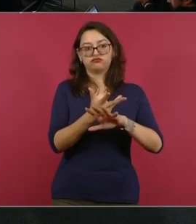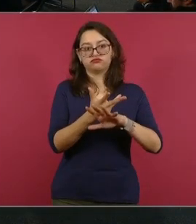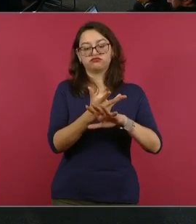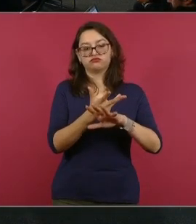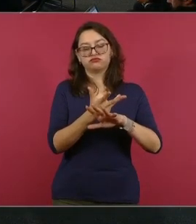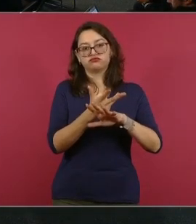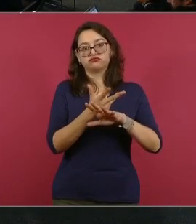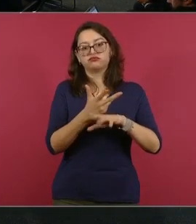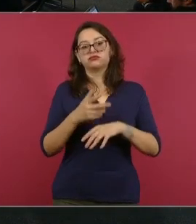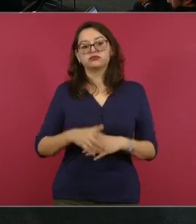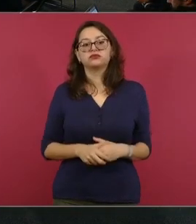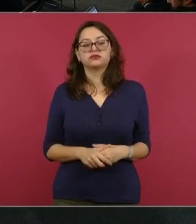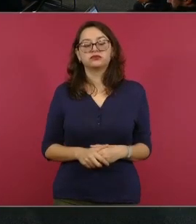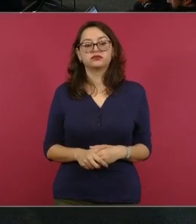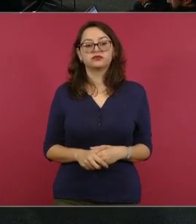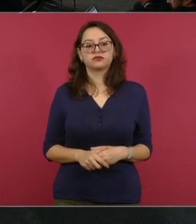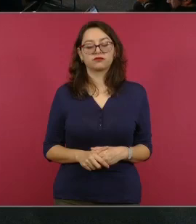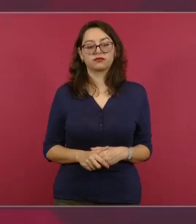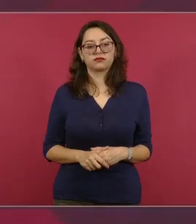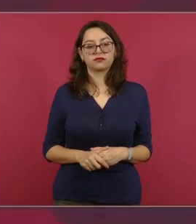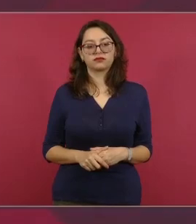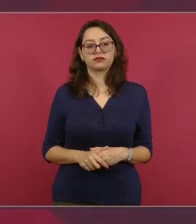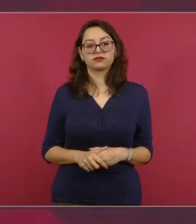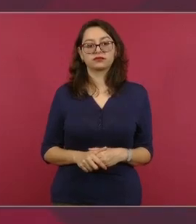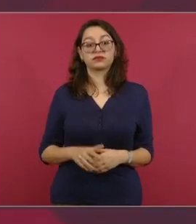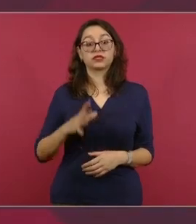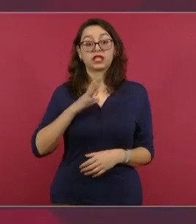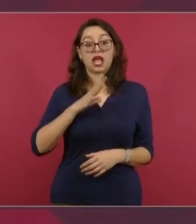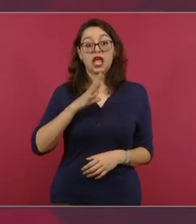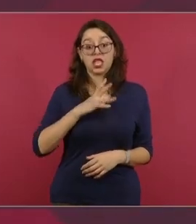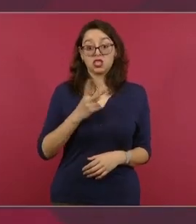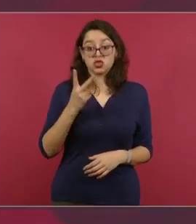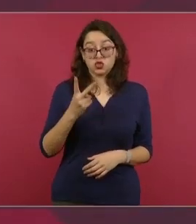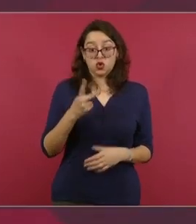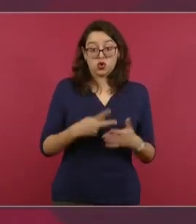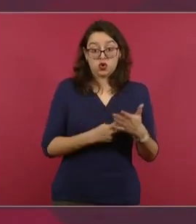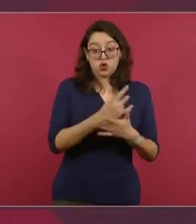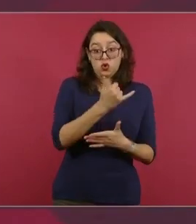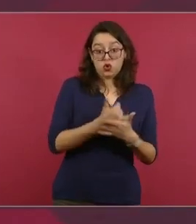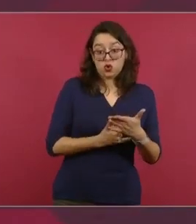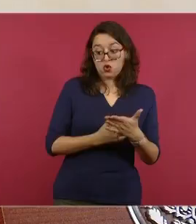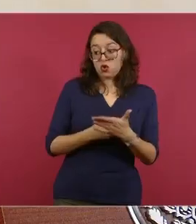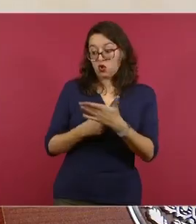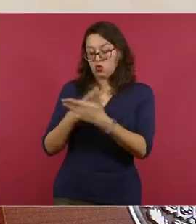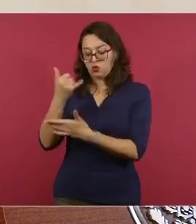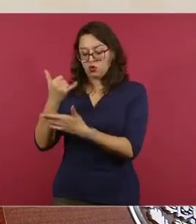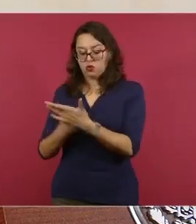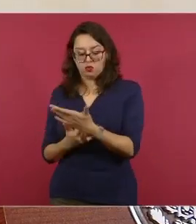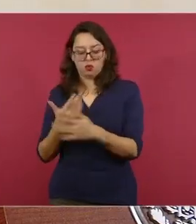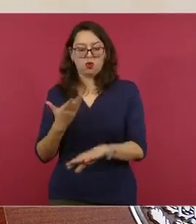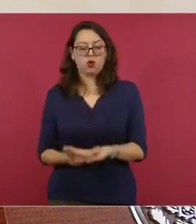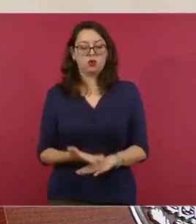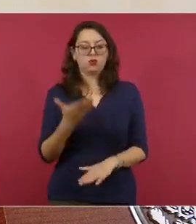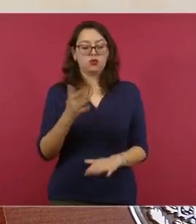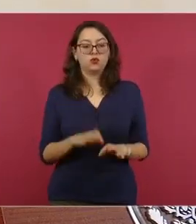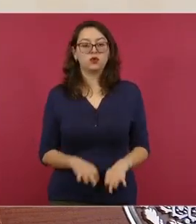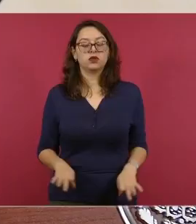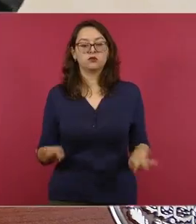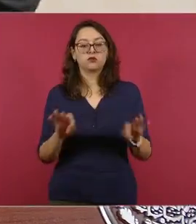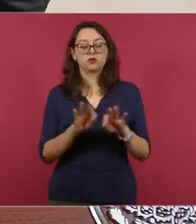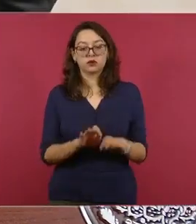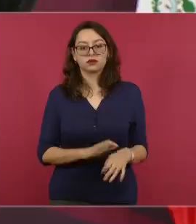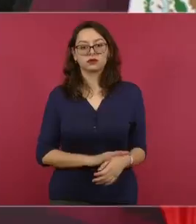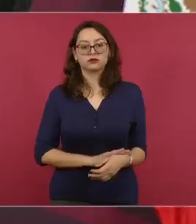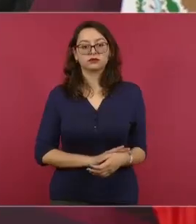Estados Unidos. Y ahora hay estos dos proyectos que son muy importantes. Bueno, tiene Tamaulipas un